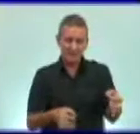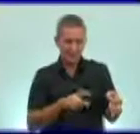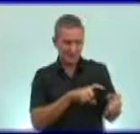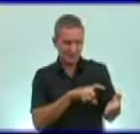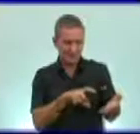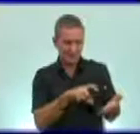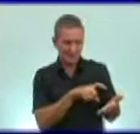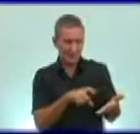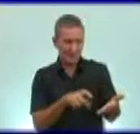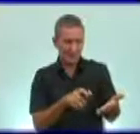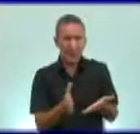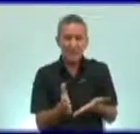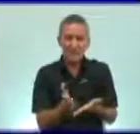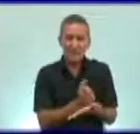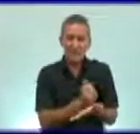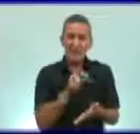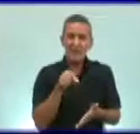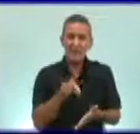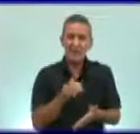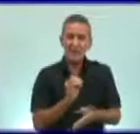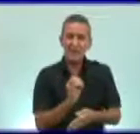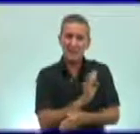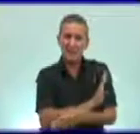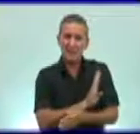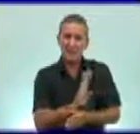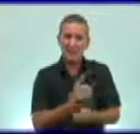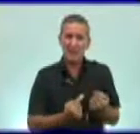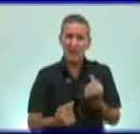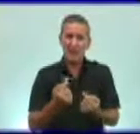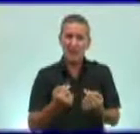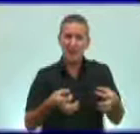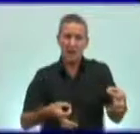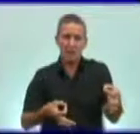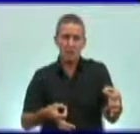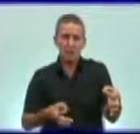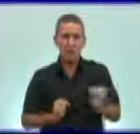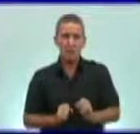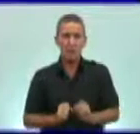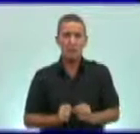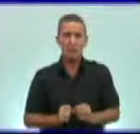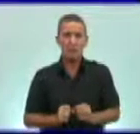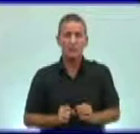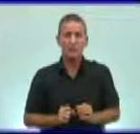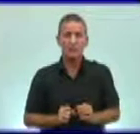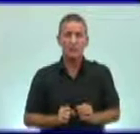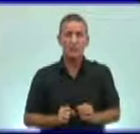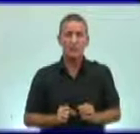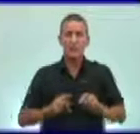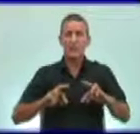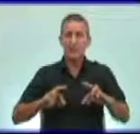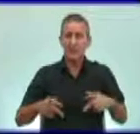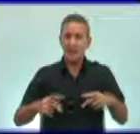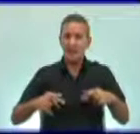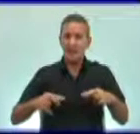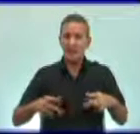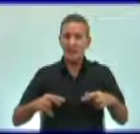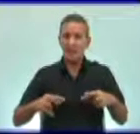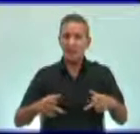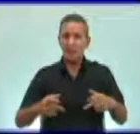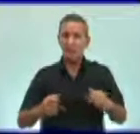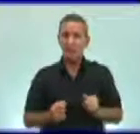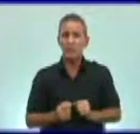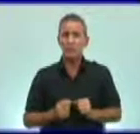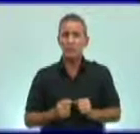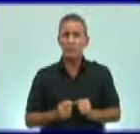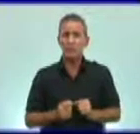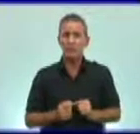eliminado de esa obra en algunos documentos publicados y reproducidos, como usted puede encontrar en